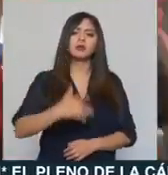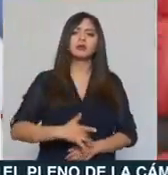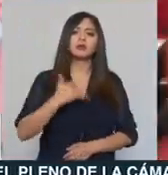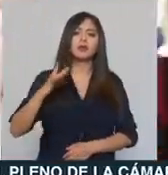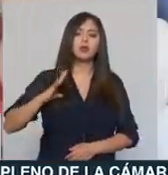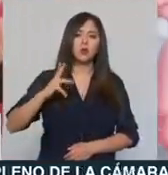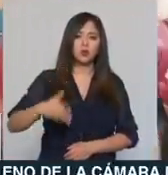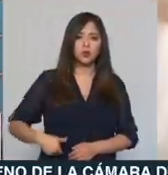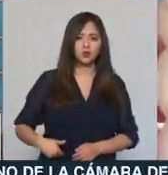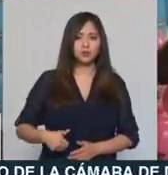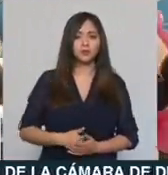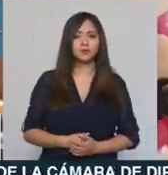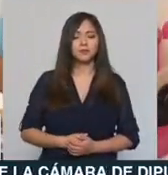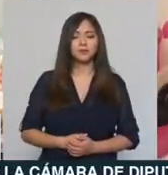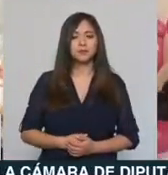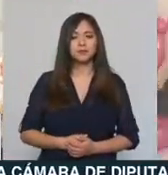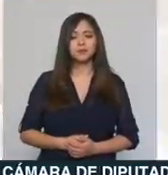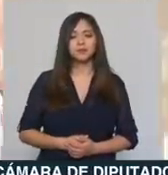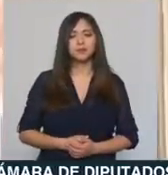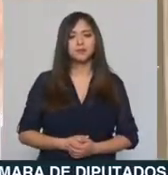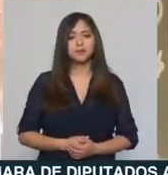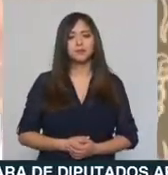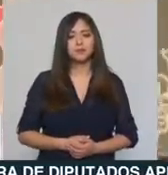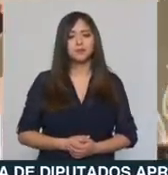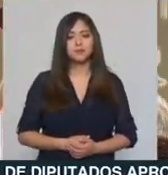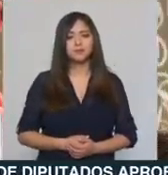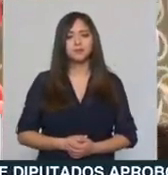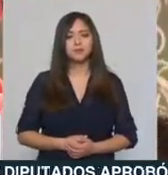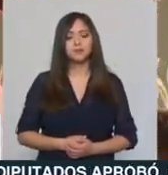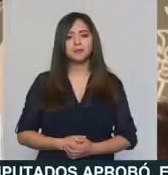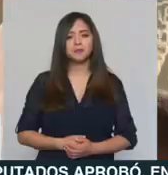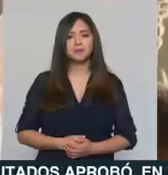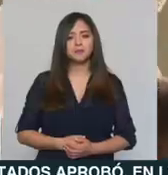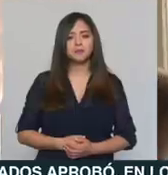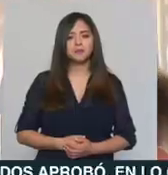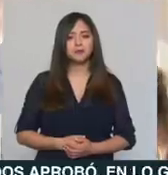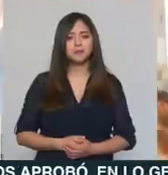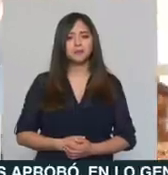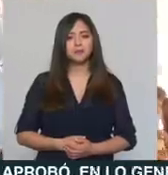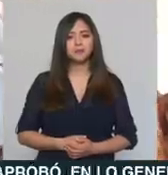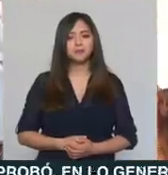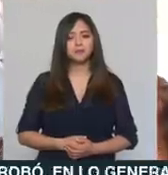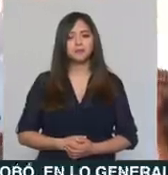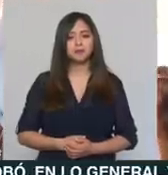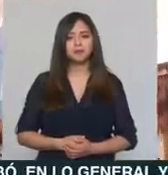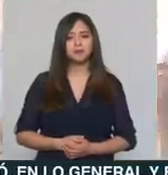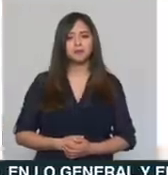orgulloso. Con imágenes de Jorge Barajas, Gloria López, 21 Noticias.